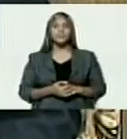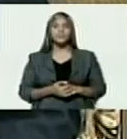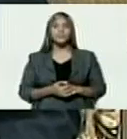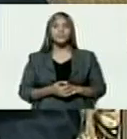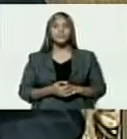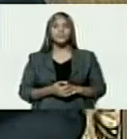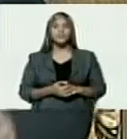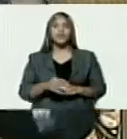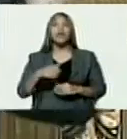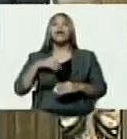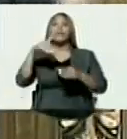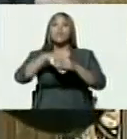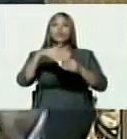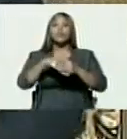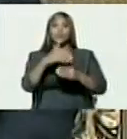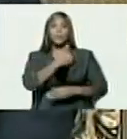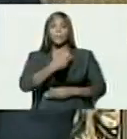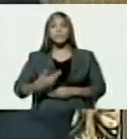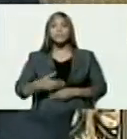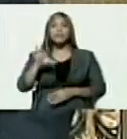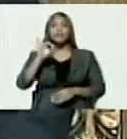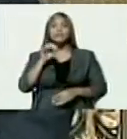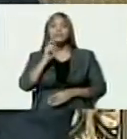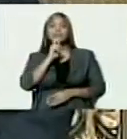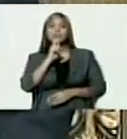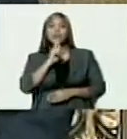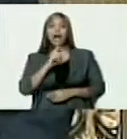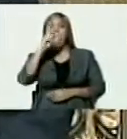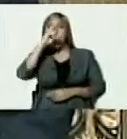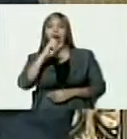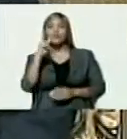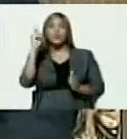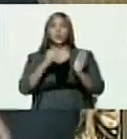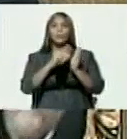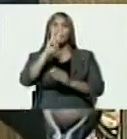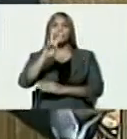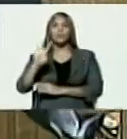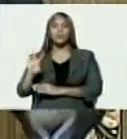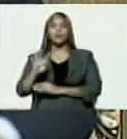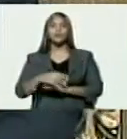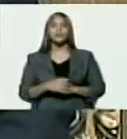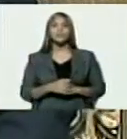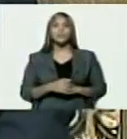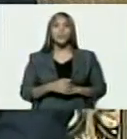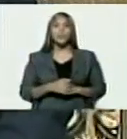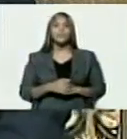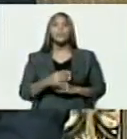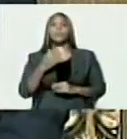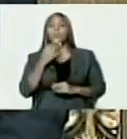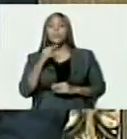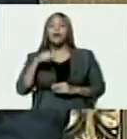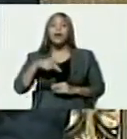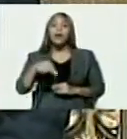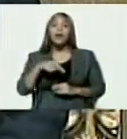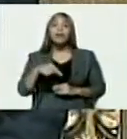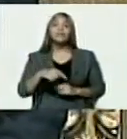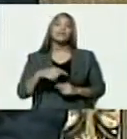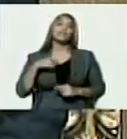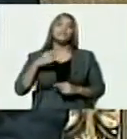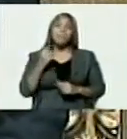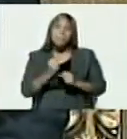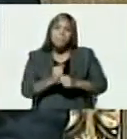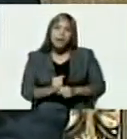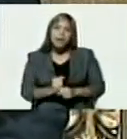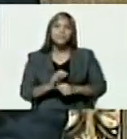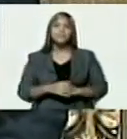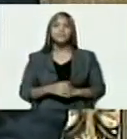elecciones presidenciales en el año 2024 si no prospera el del referéndum revocatorio y todas